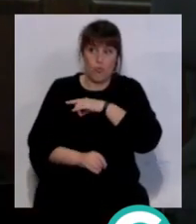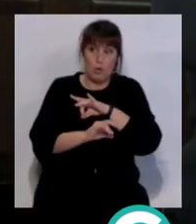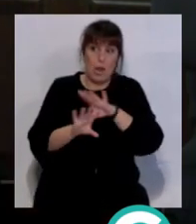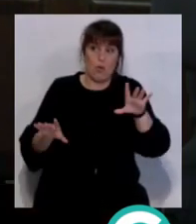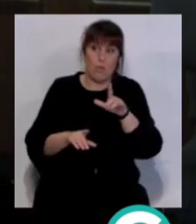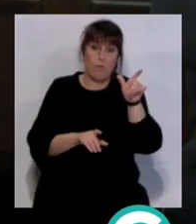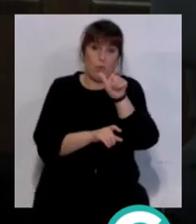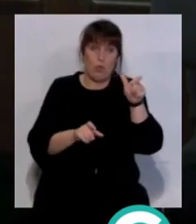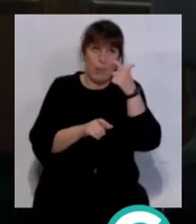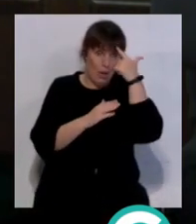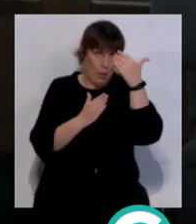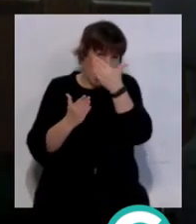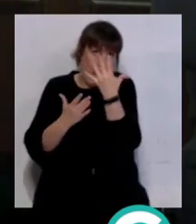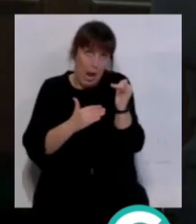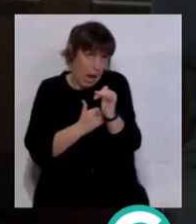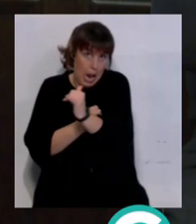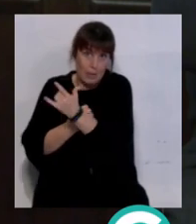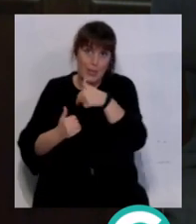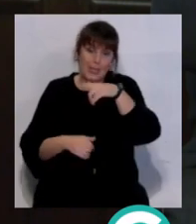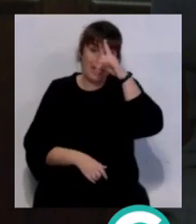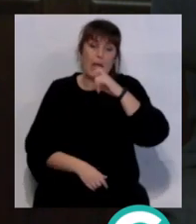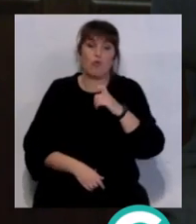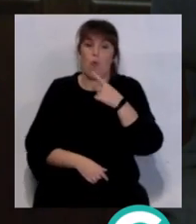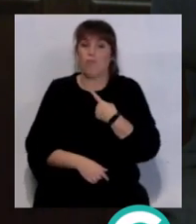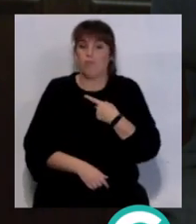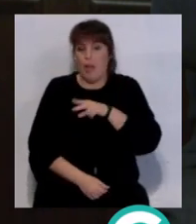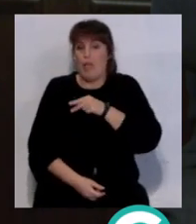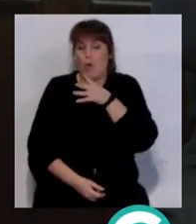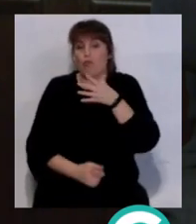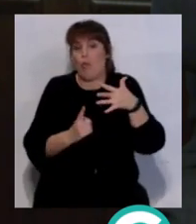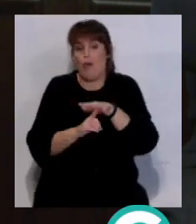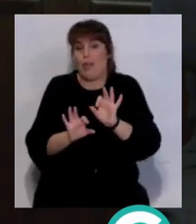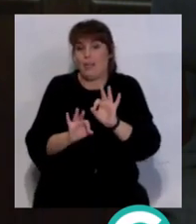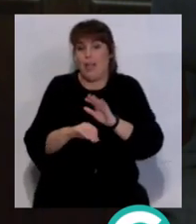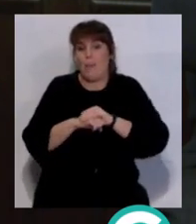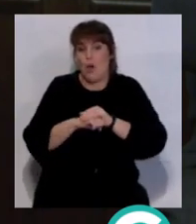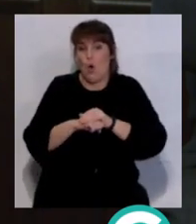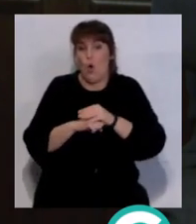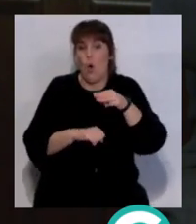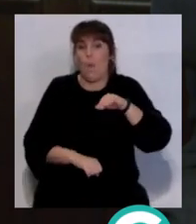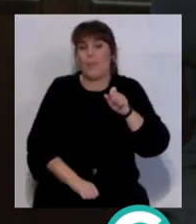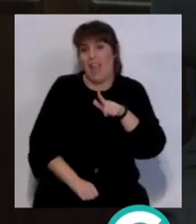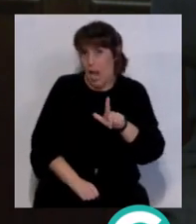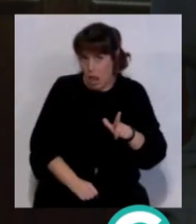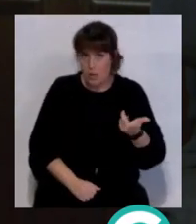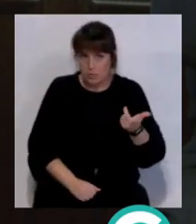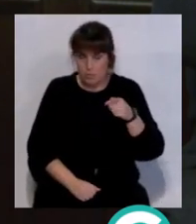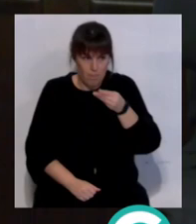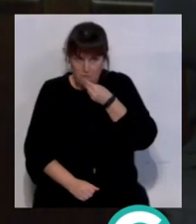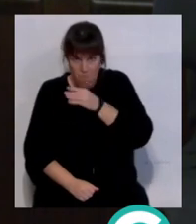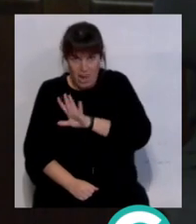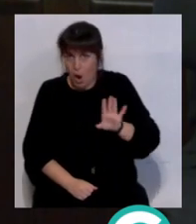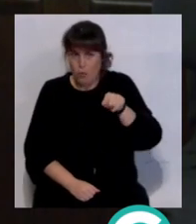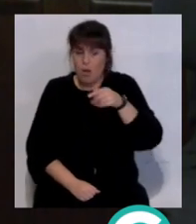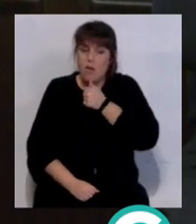para homenajear, pero es evidente de que quien se lo merecía este año y por la situación que era a mi amigo Miguel, a San Mendrito, aquí en Mionquel, que también ha